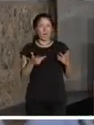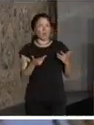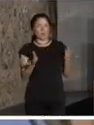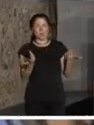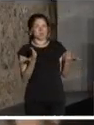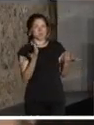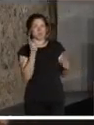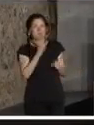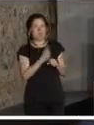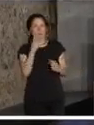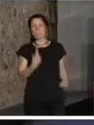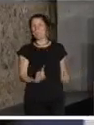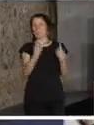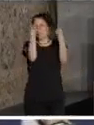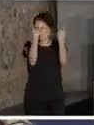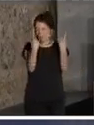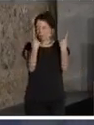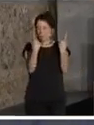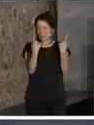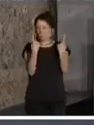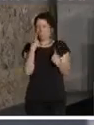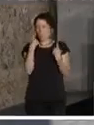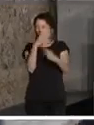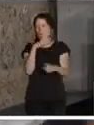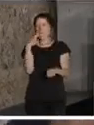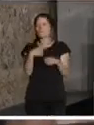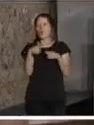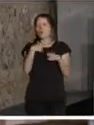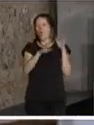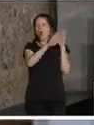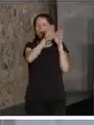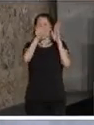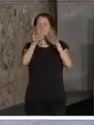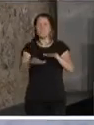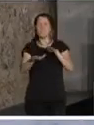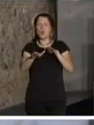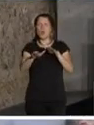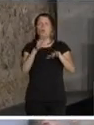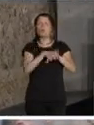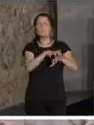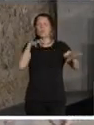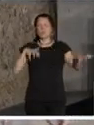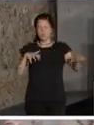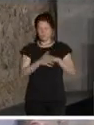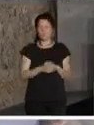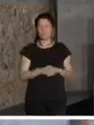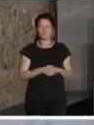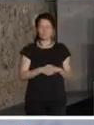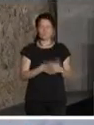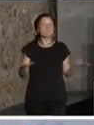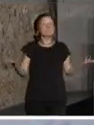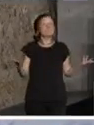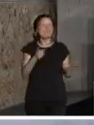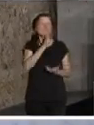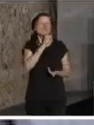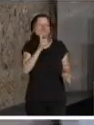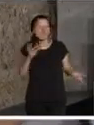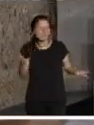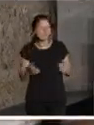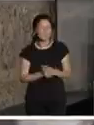a hacer por primera vez en muchos años políticas a favor de las mayorías cómo es posible